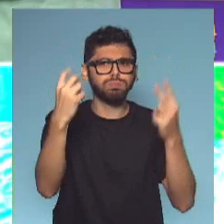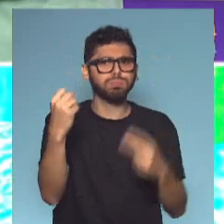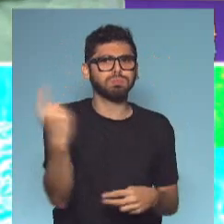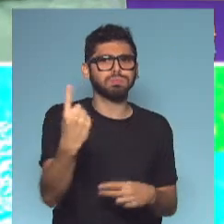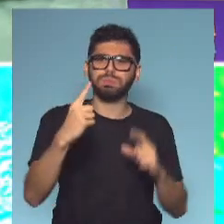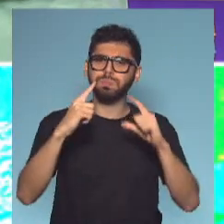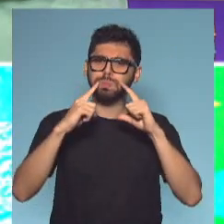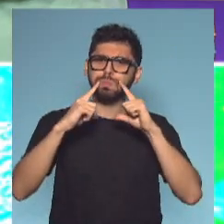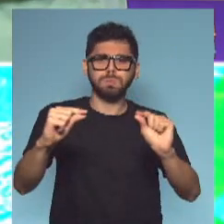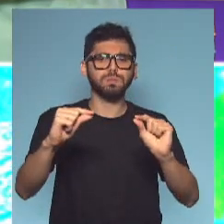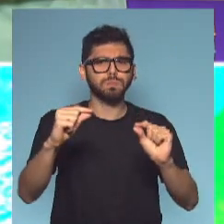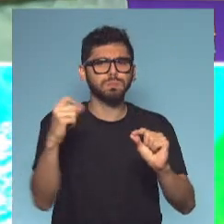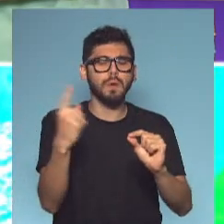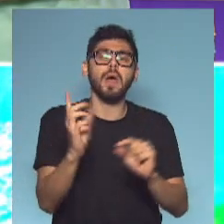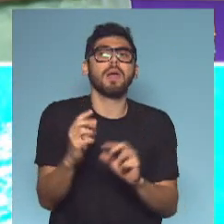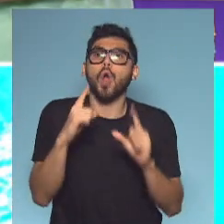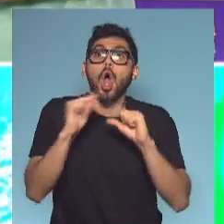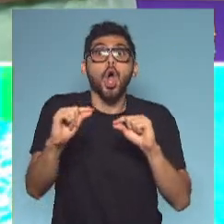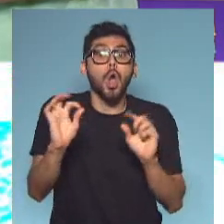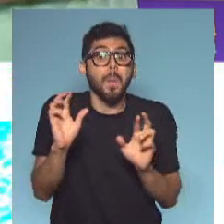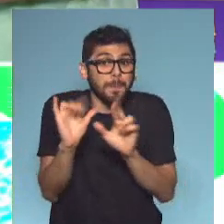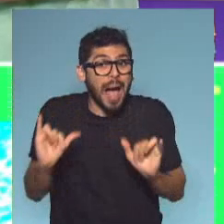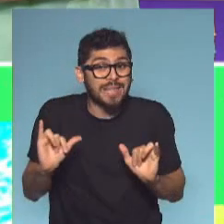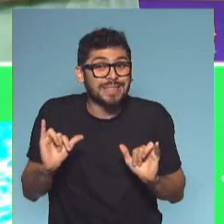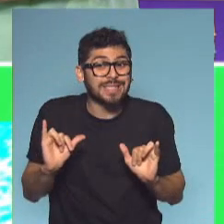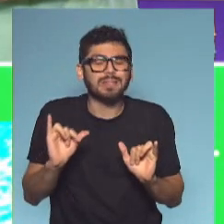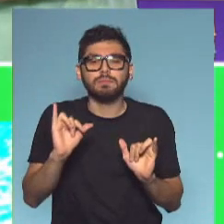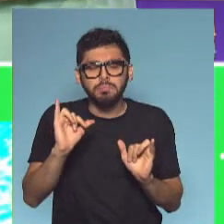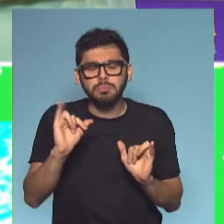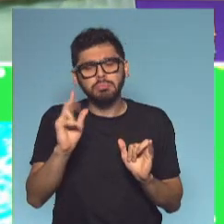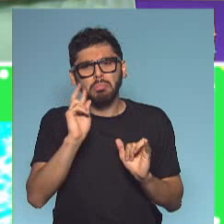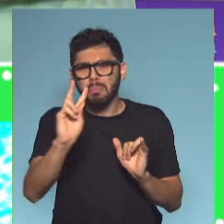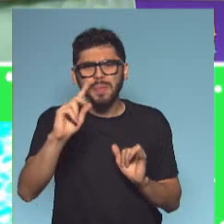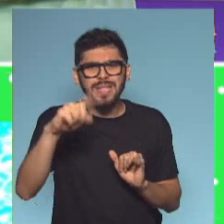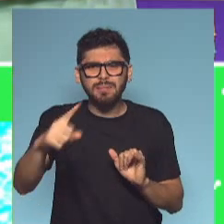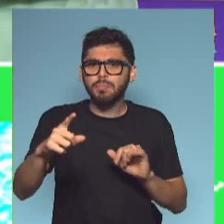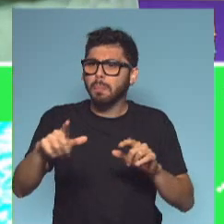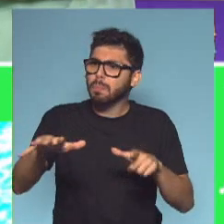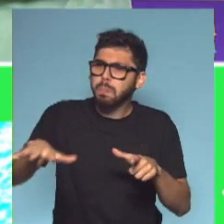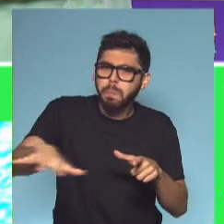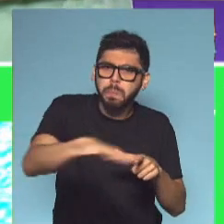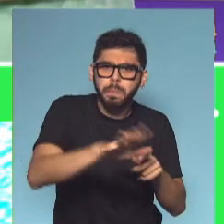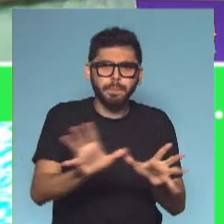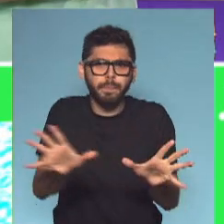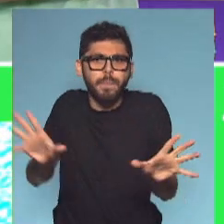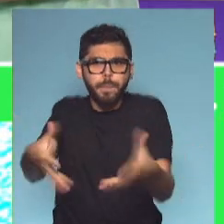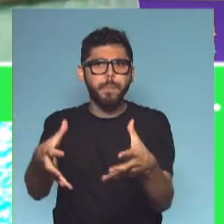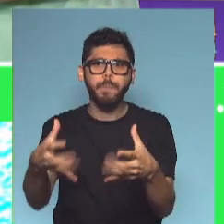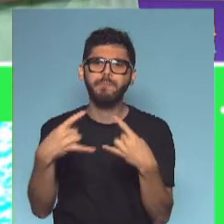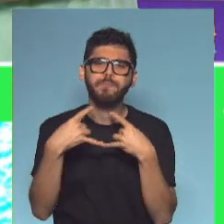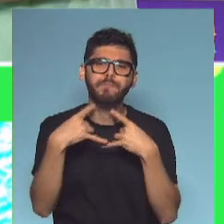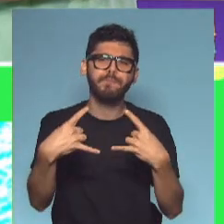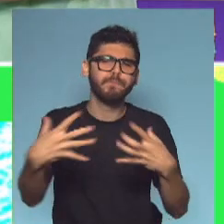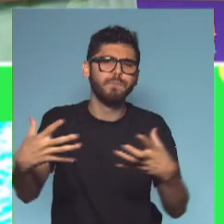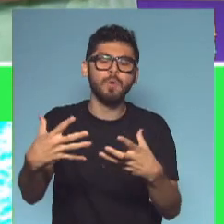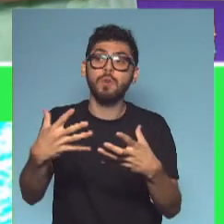protestar con eso, siempre pacíficamente. Y siempre lo que veo es esto, que el pueblo se hermana en un solo grito y que hay muchos jóvenes.